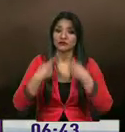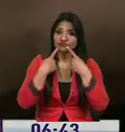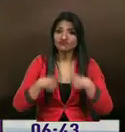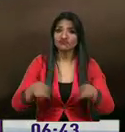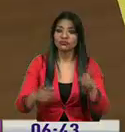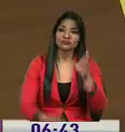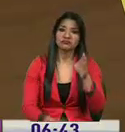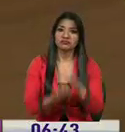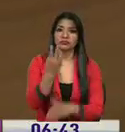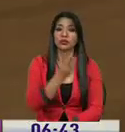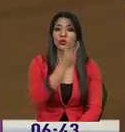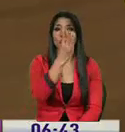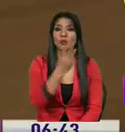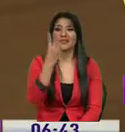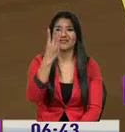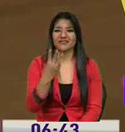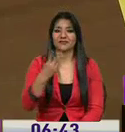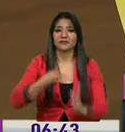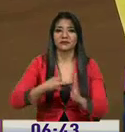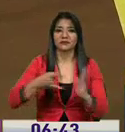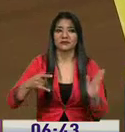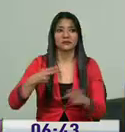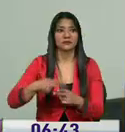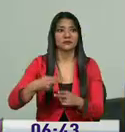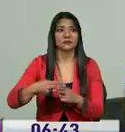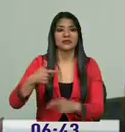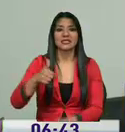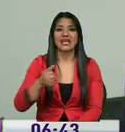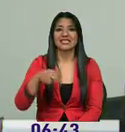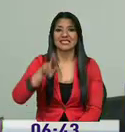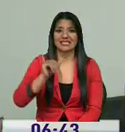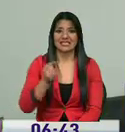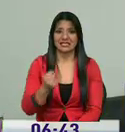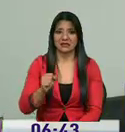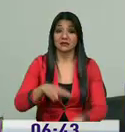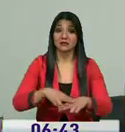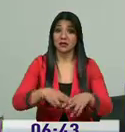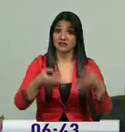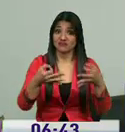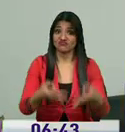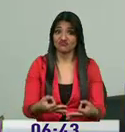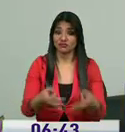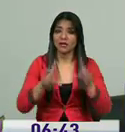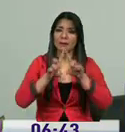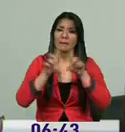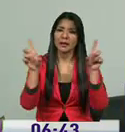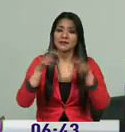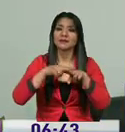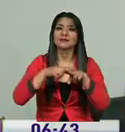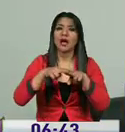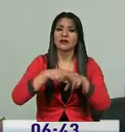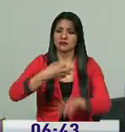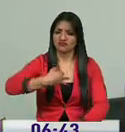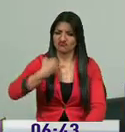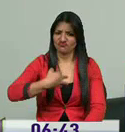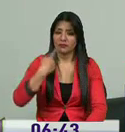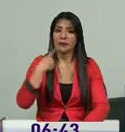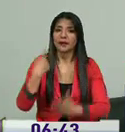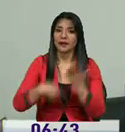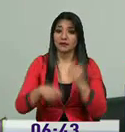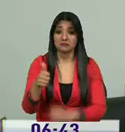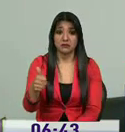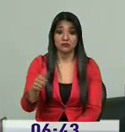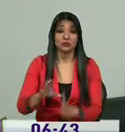de una plataforma tecnológica llamada Chasquis. Para los taxis legales, ¿no? Cooperativas y compañías de taxis legales, para que el